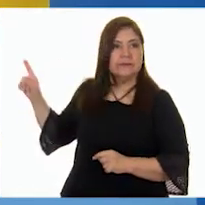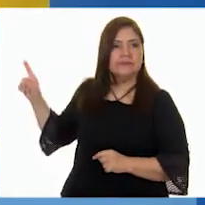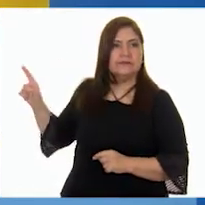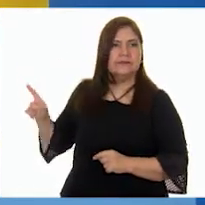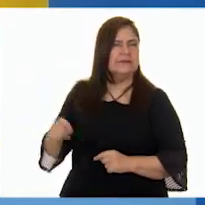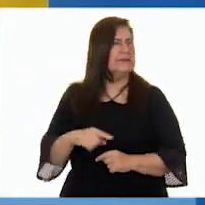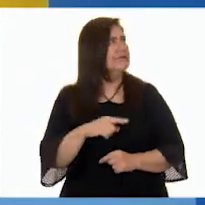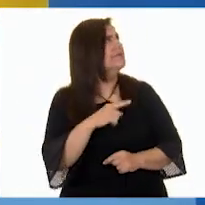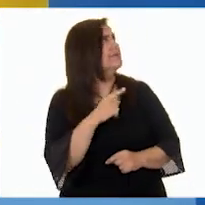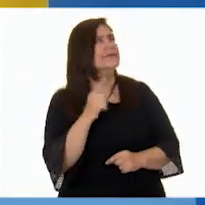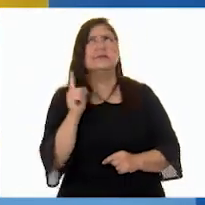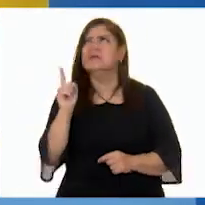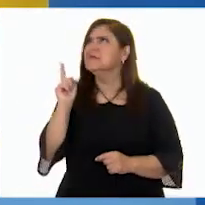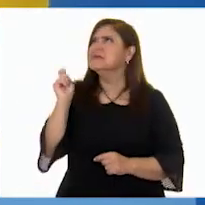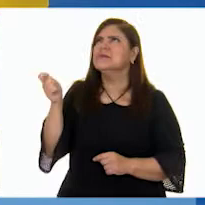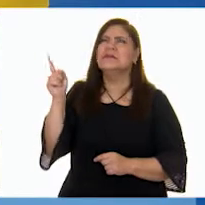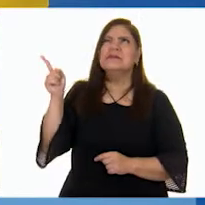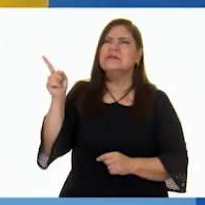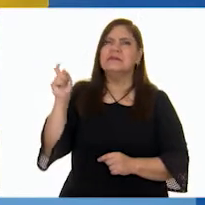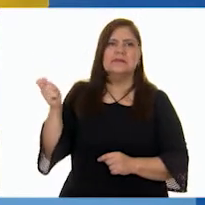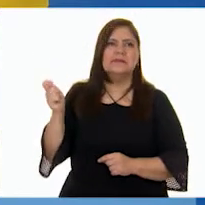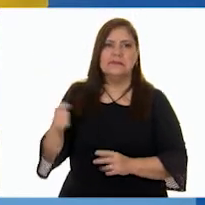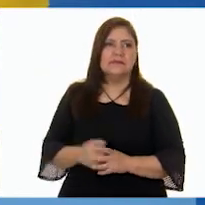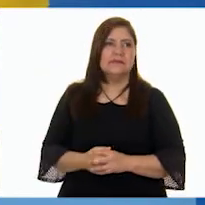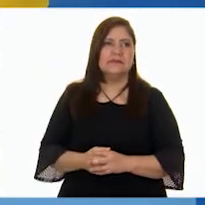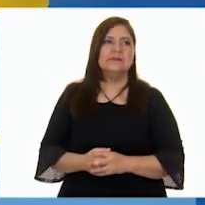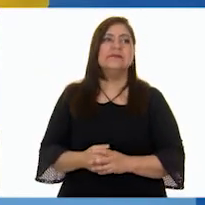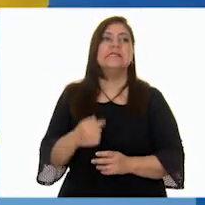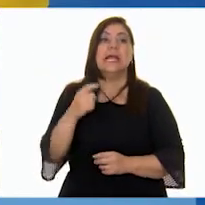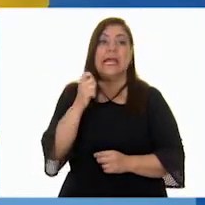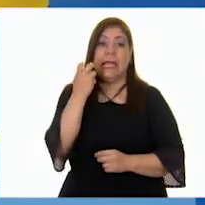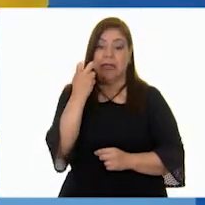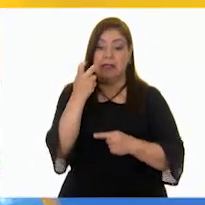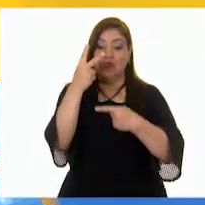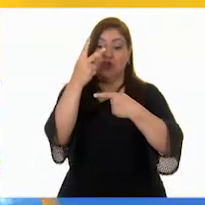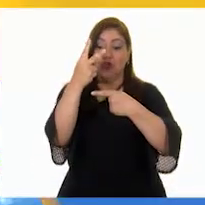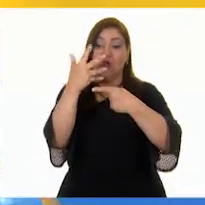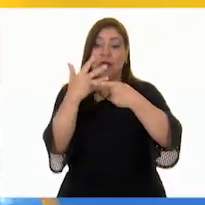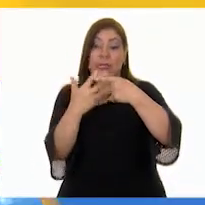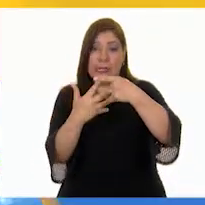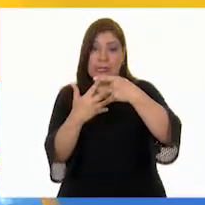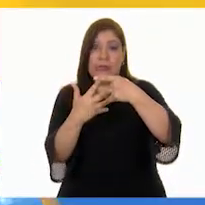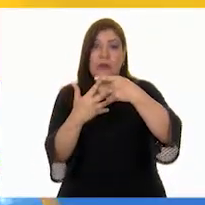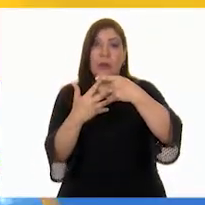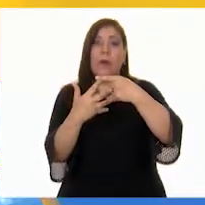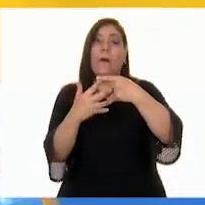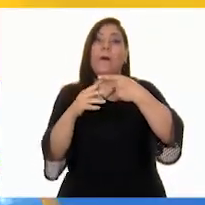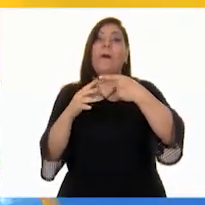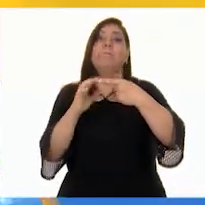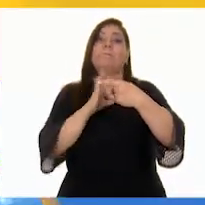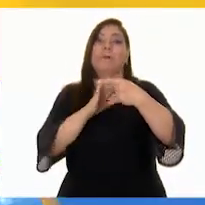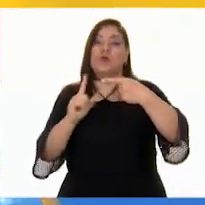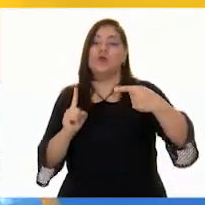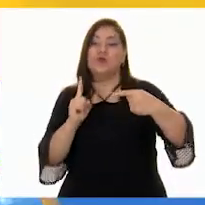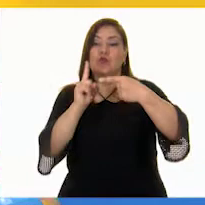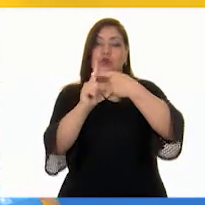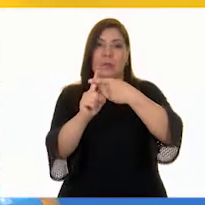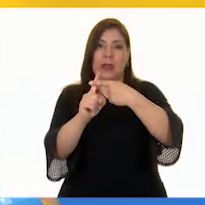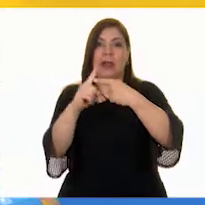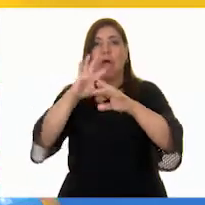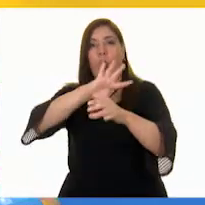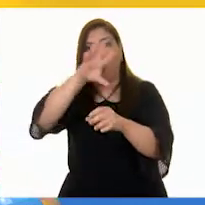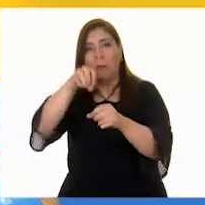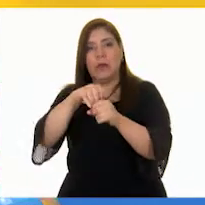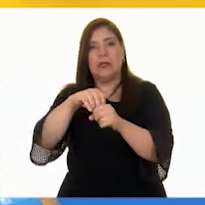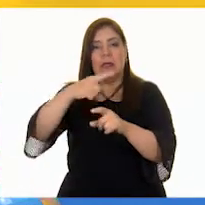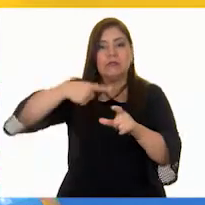ahora? Ahora eso, esos son los 2/5. A eso le vamos a sumar la primera vuelta completa que hace tu